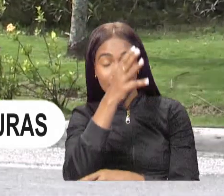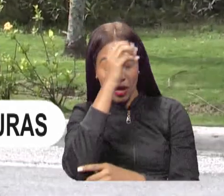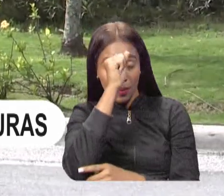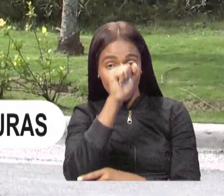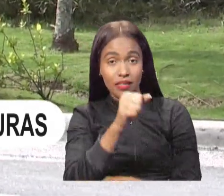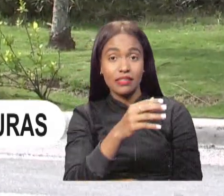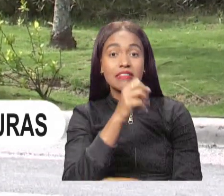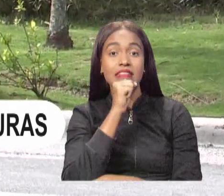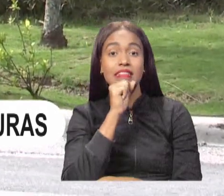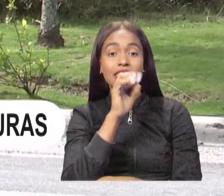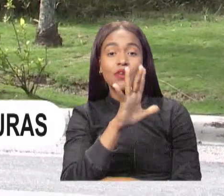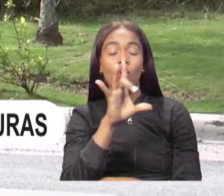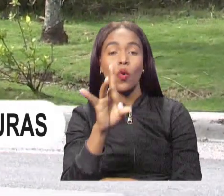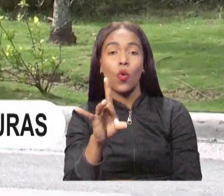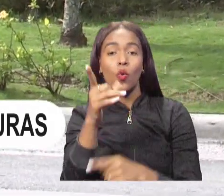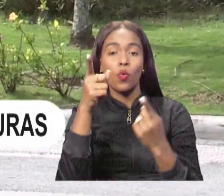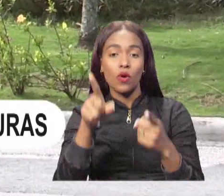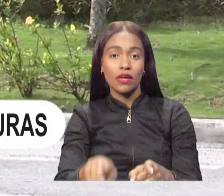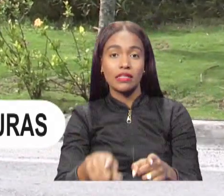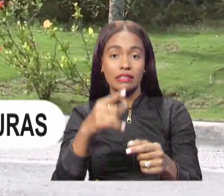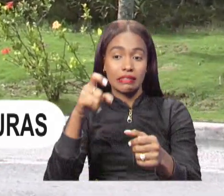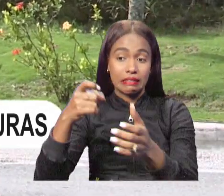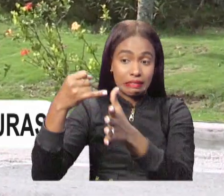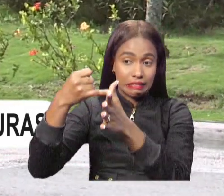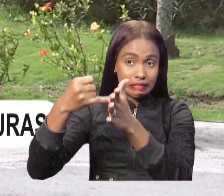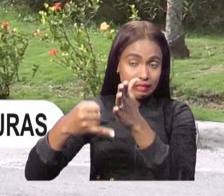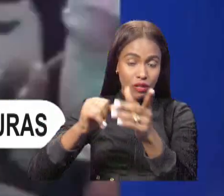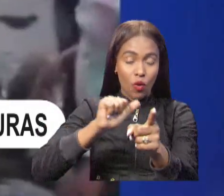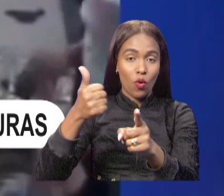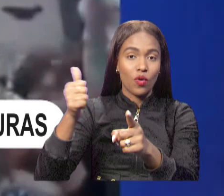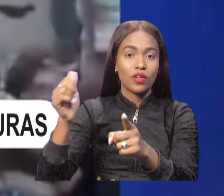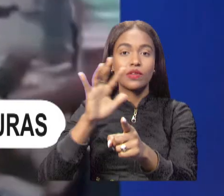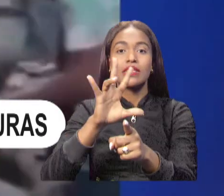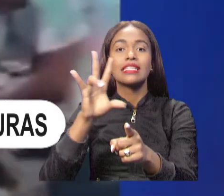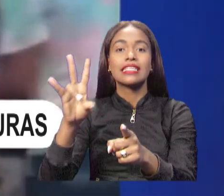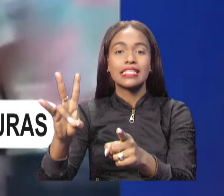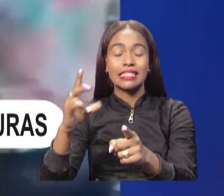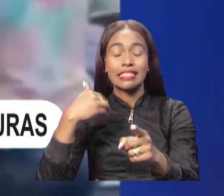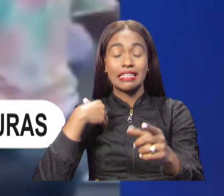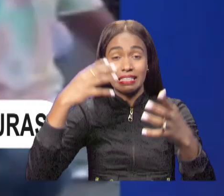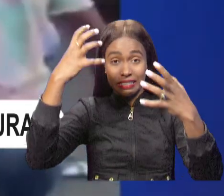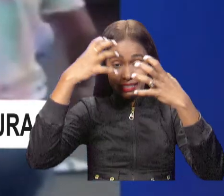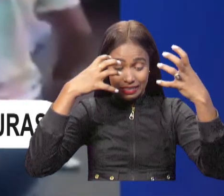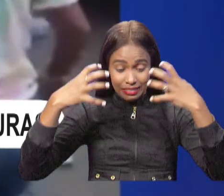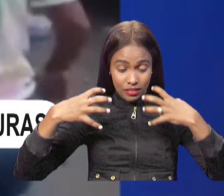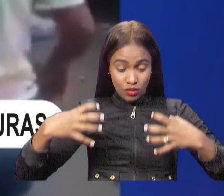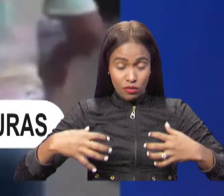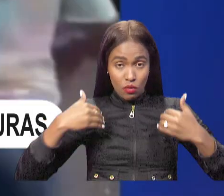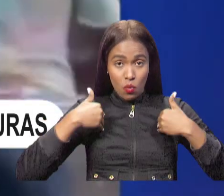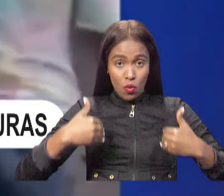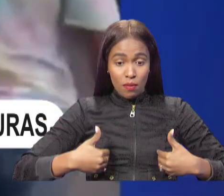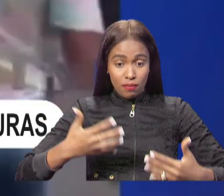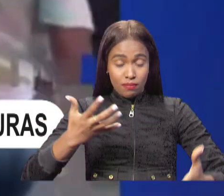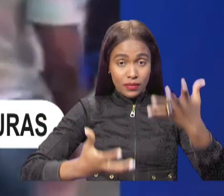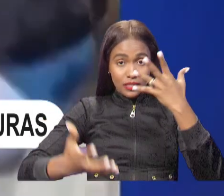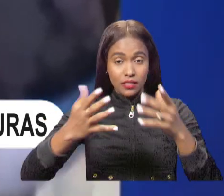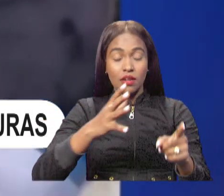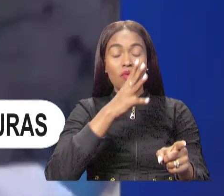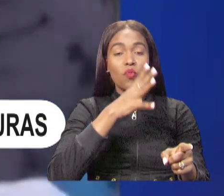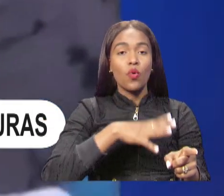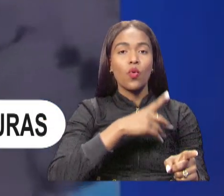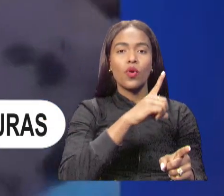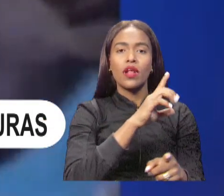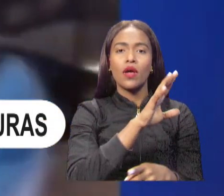años, que ha sido sometido a intervención quirúrgica, igual otro de 57 con varias partes de su cuerpo. Las mujeres son una de 45